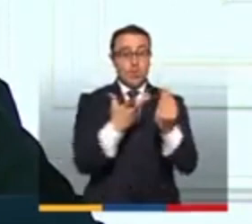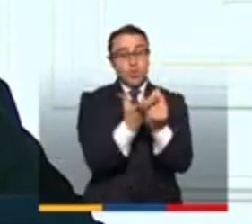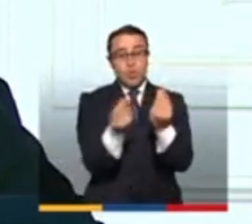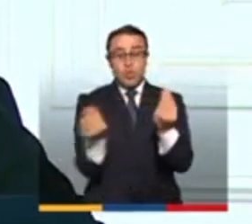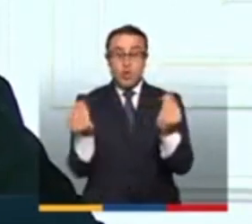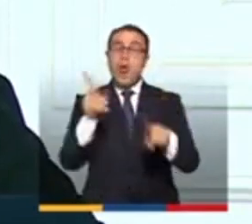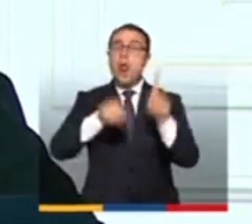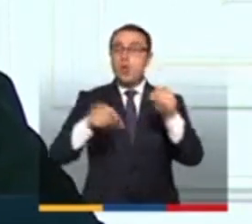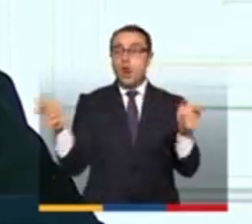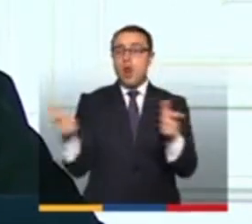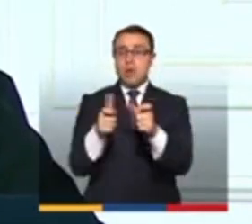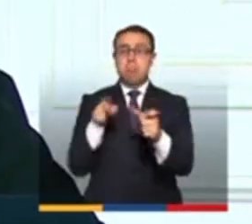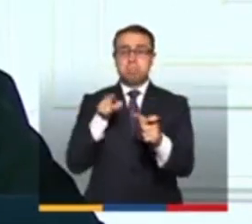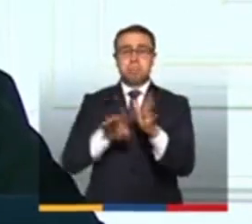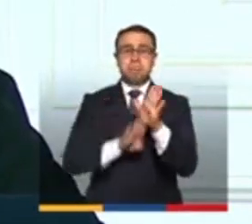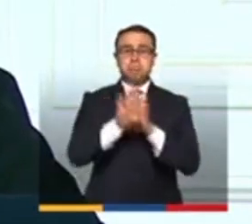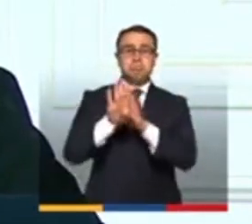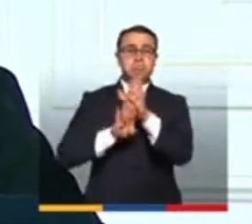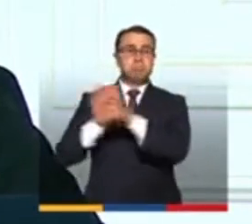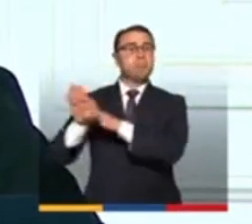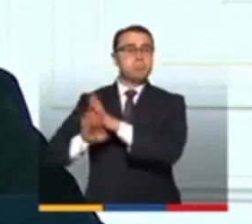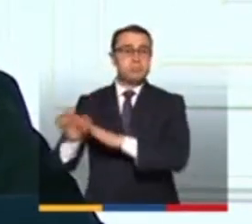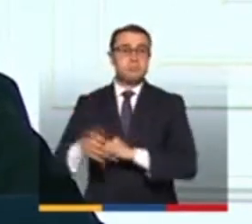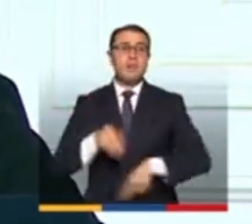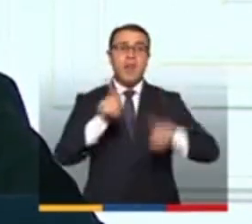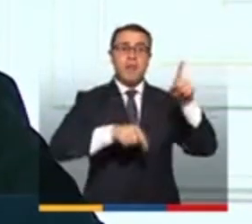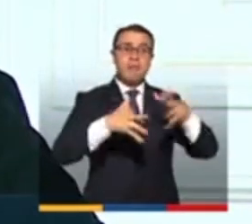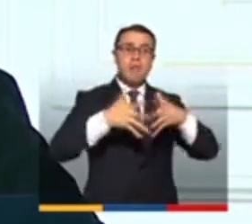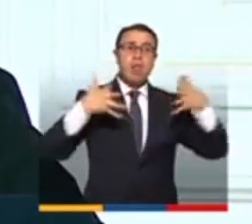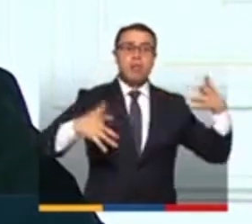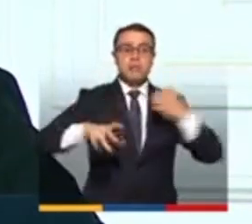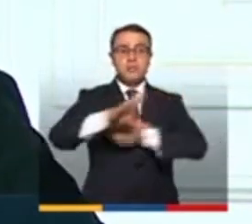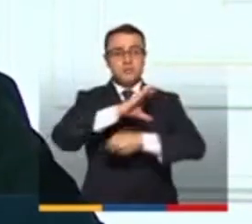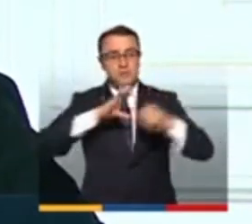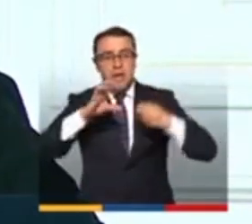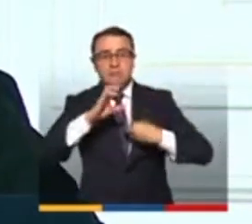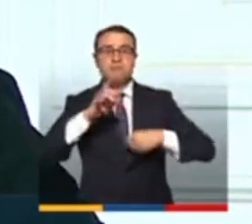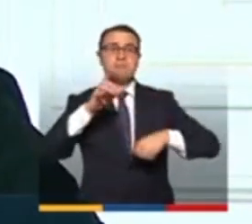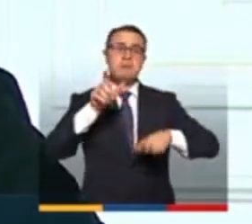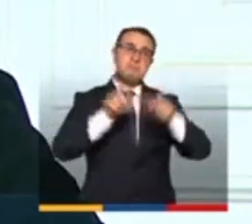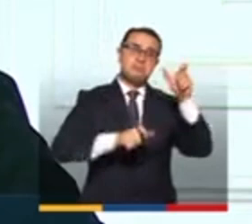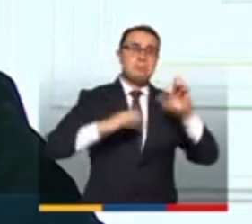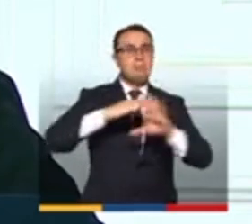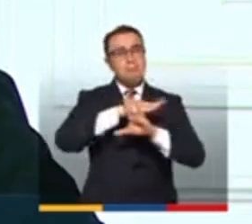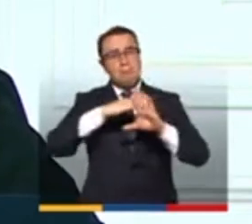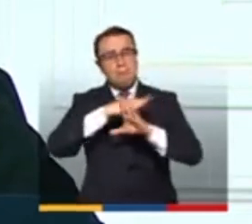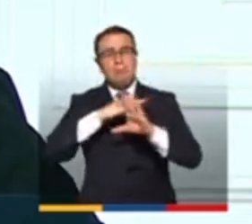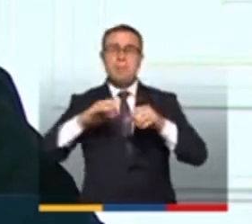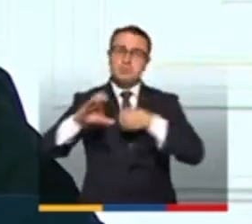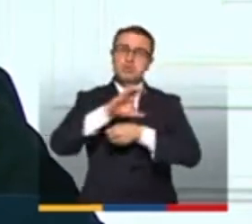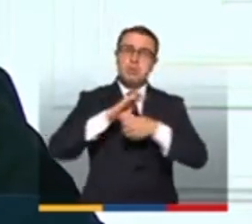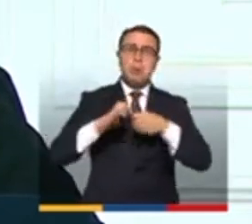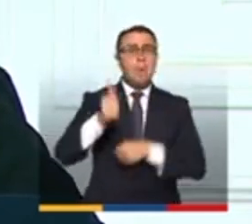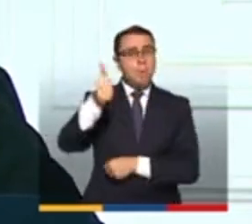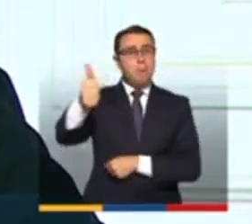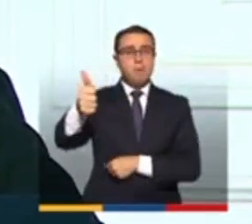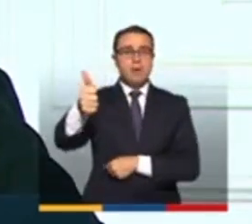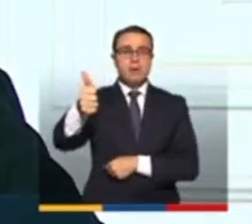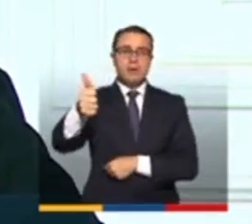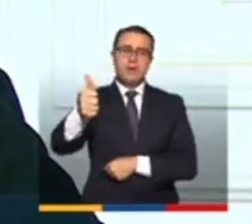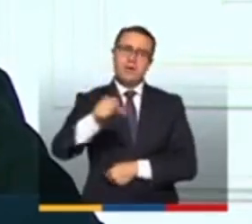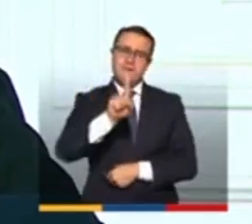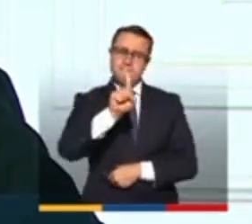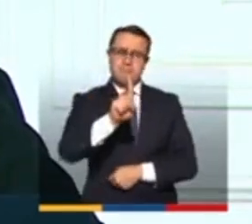indudablemente, en algunas grandes ciudades, en las partes más de clase media, las ciudades, pero